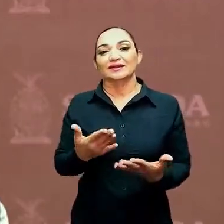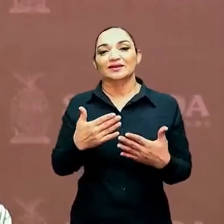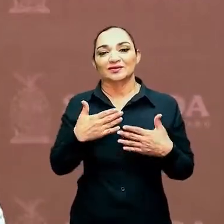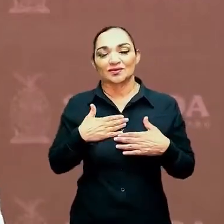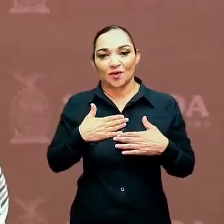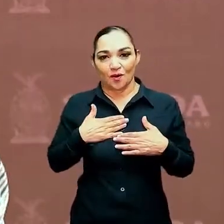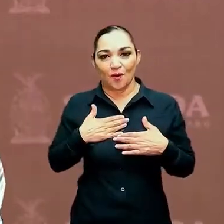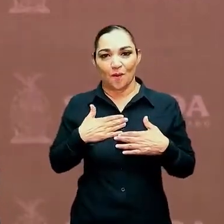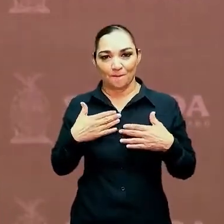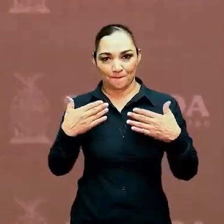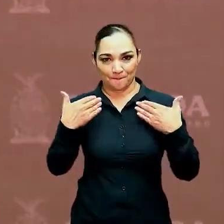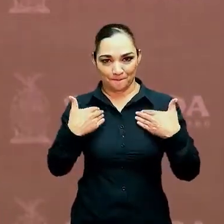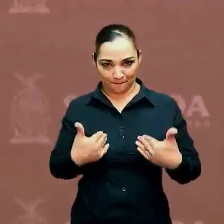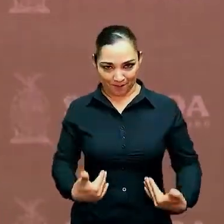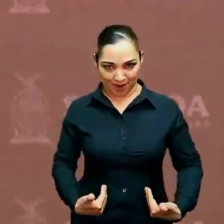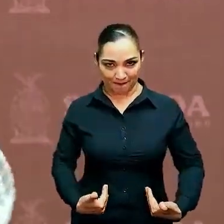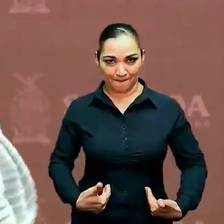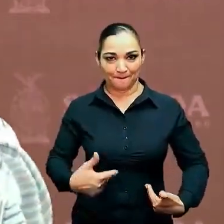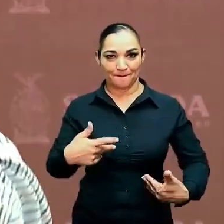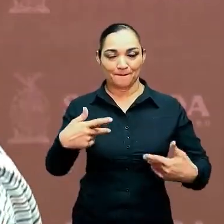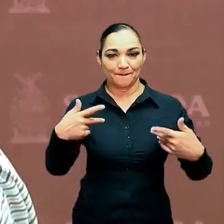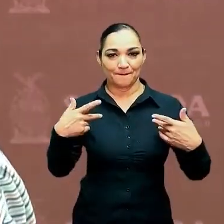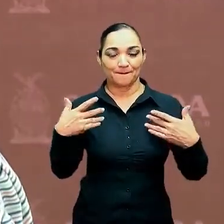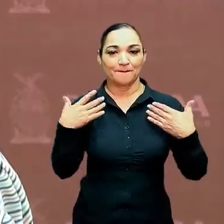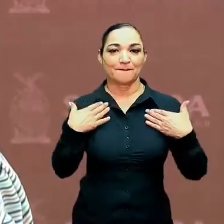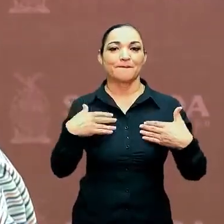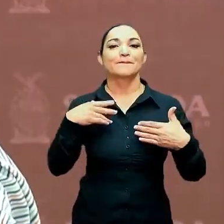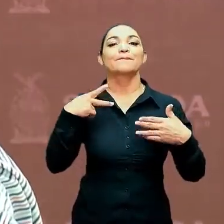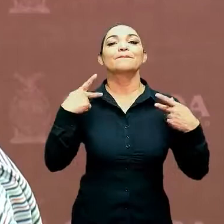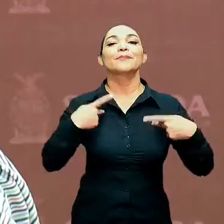Mi personaje es mi personaje.